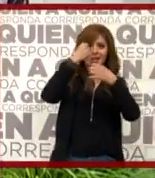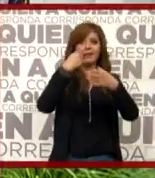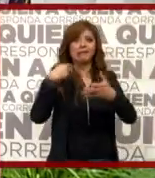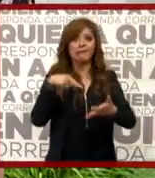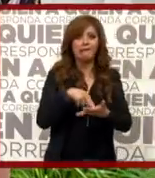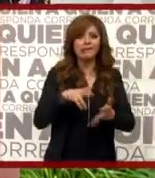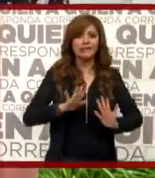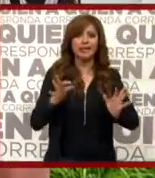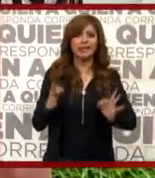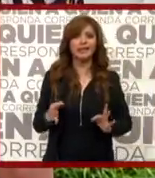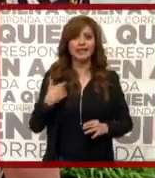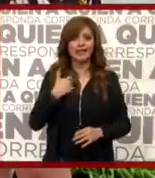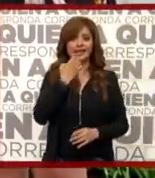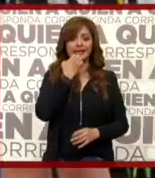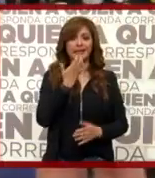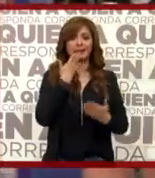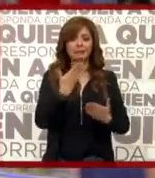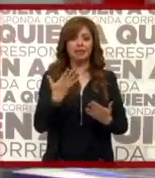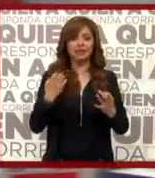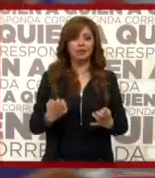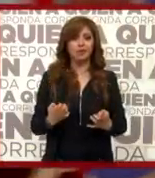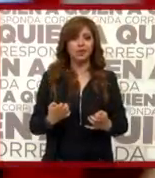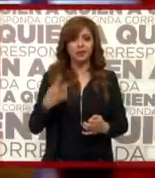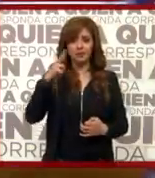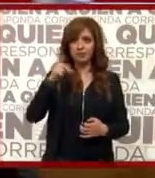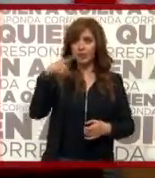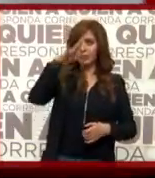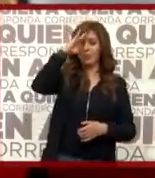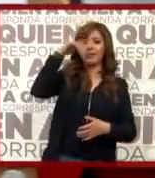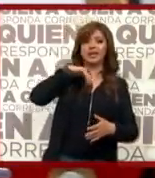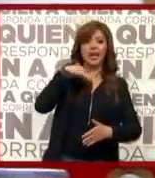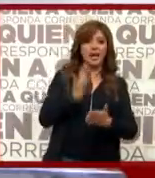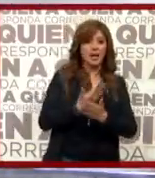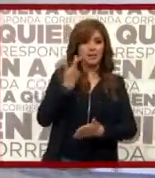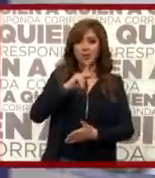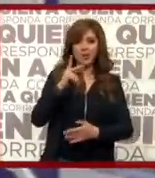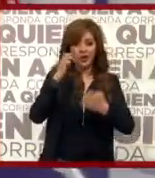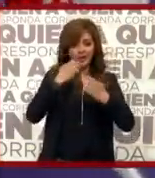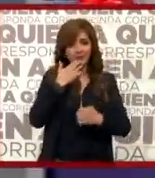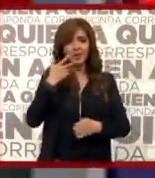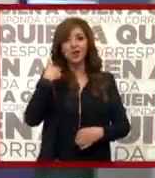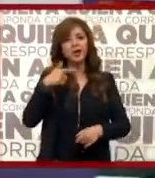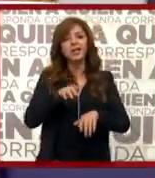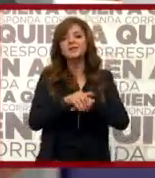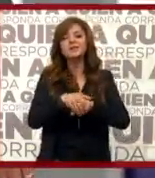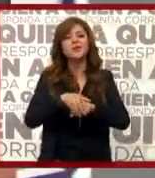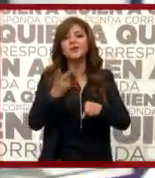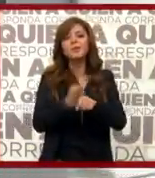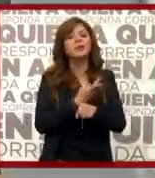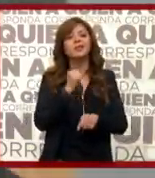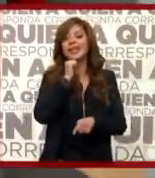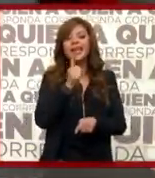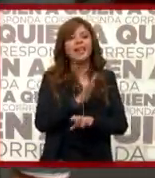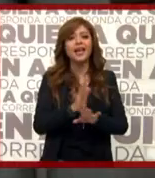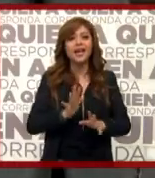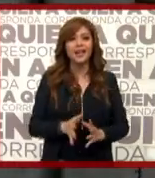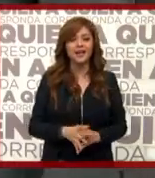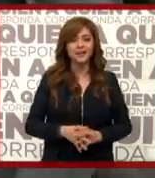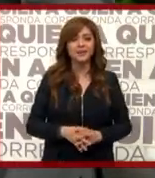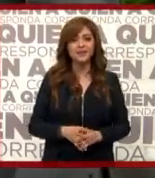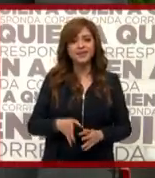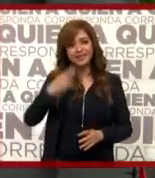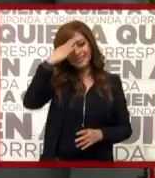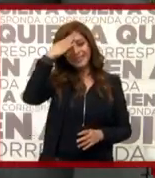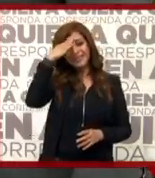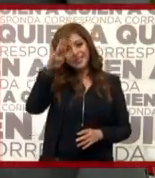juro que estoy bien Permítame un segundito soy un poco aparatoso pero estoy bien casi no me lastimé la rodilla casi no me lastimé Cómo estái